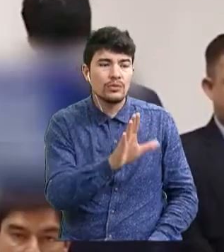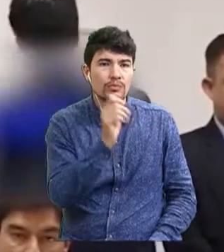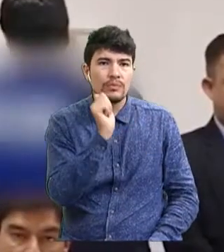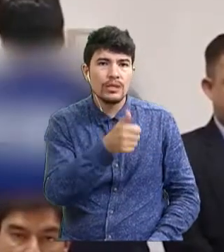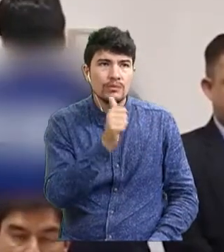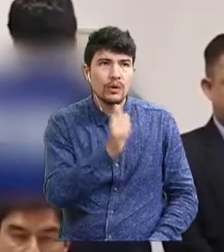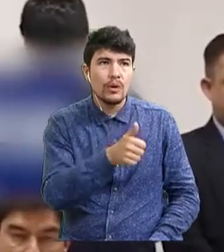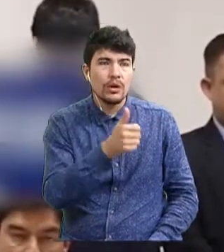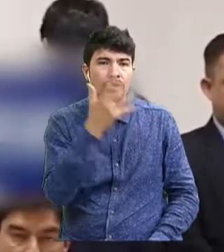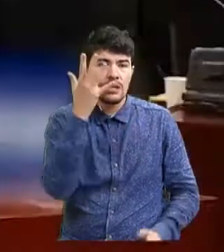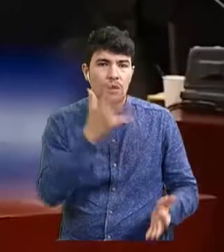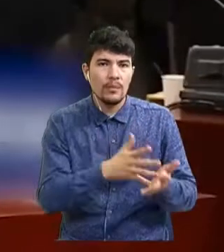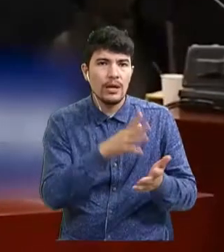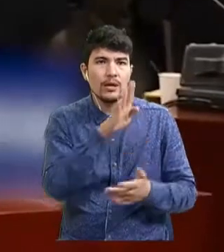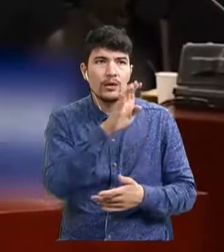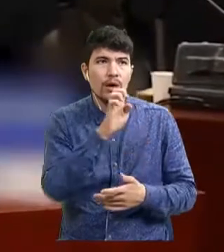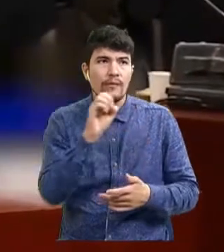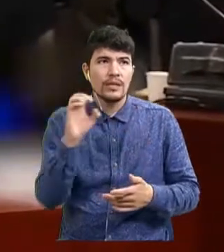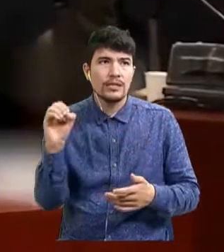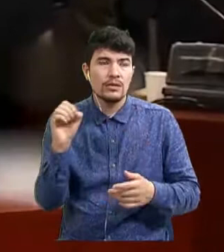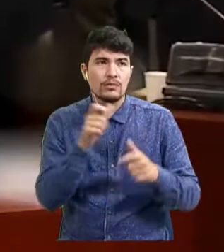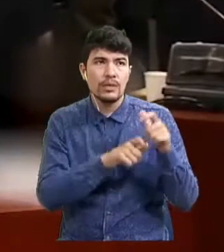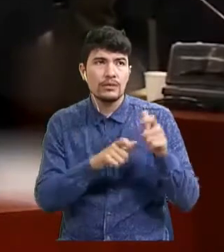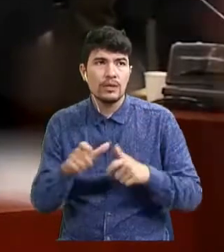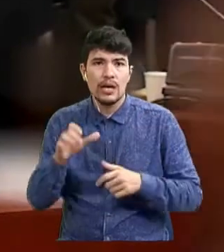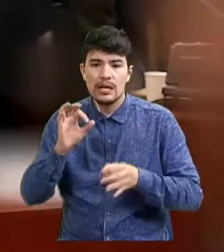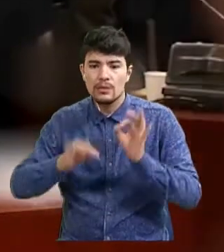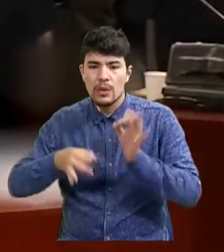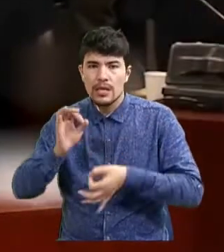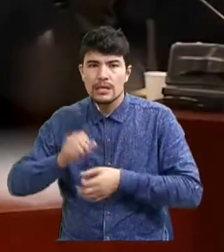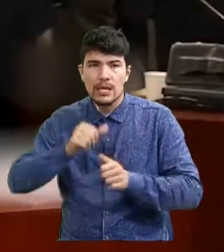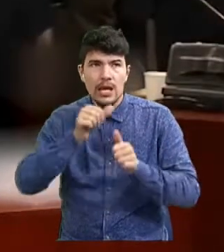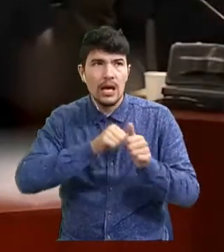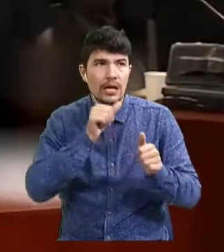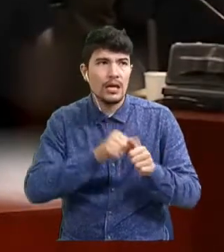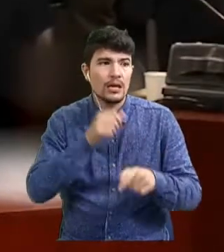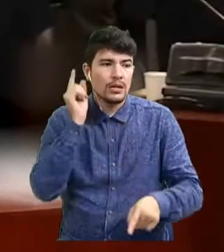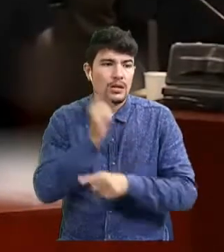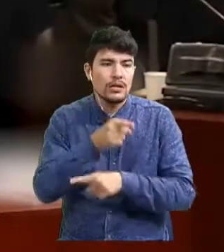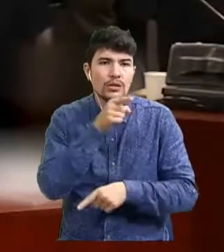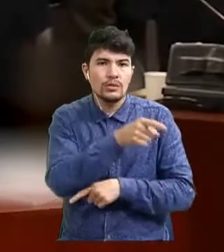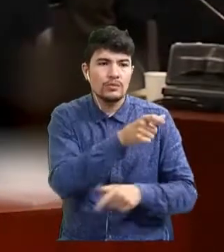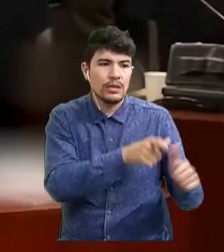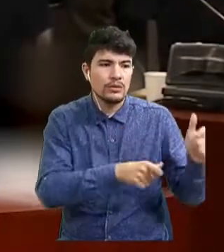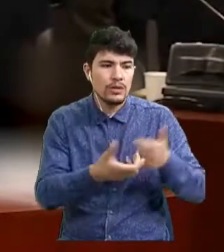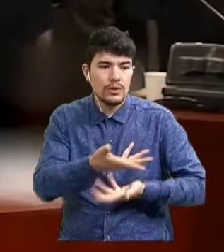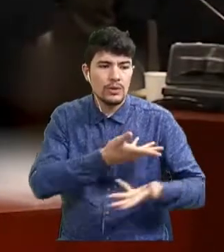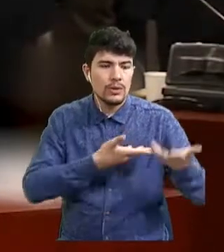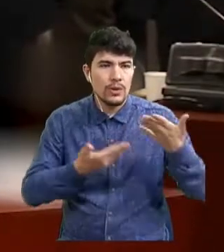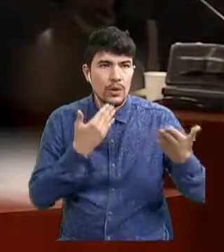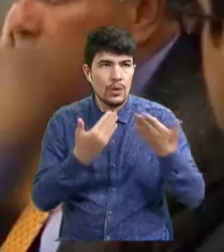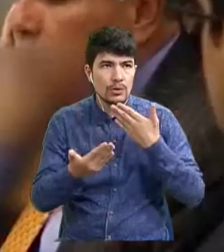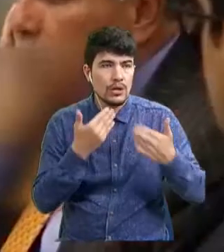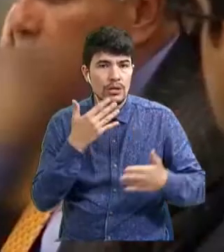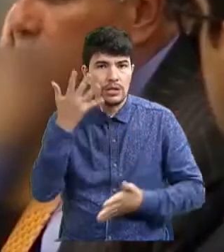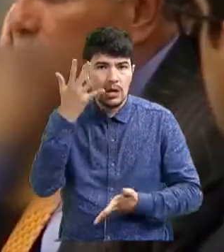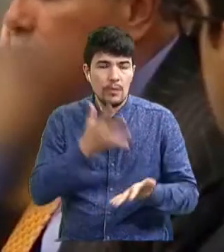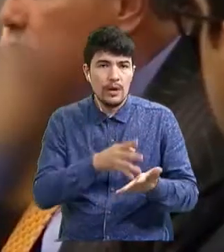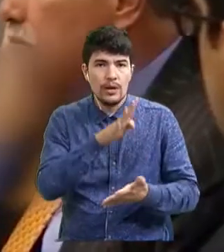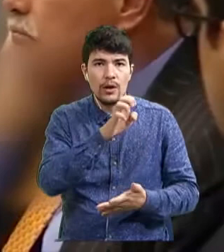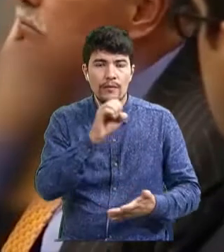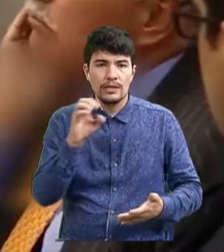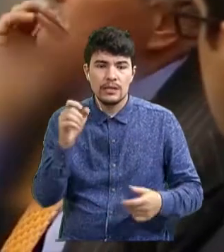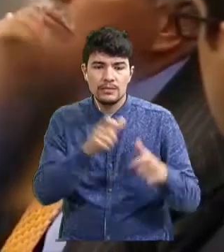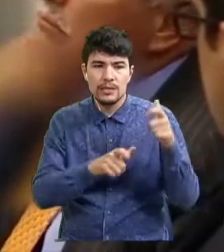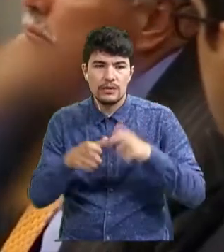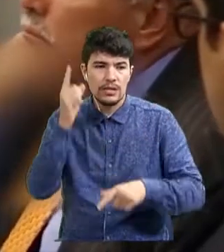por 5.900 nominadores. Es decir, cada juez nombra sus personas en los juzgados. Son 5.900